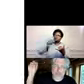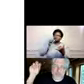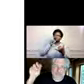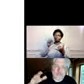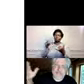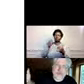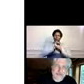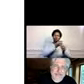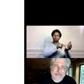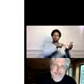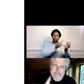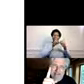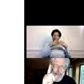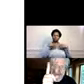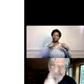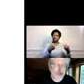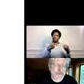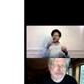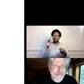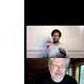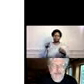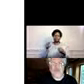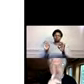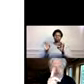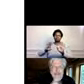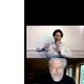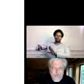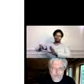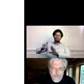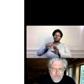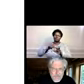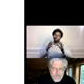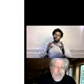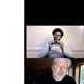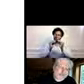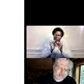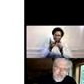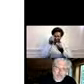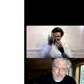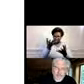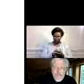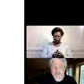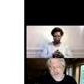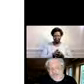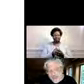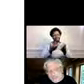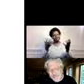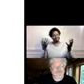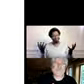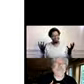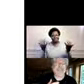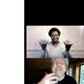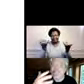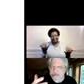eso porque tal vez a los ojos al parecer del departamento del estado tal vez uno no